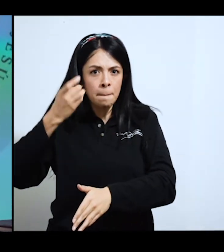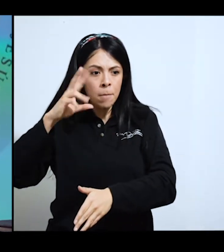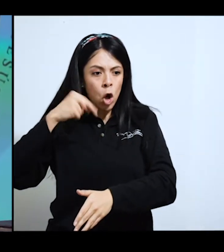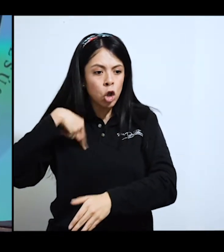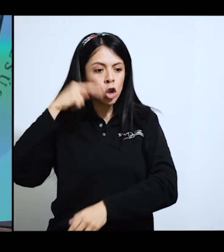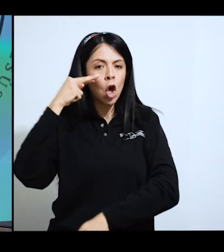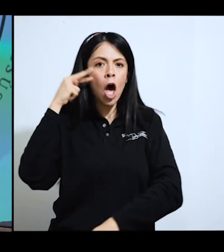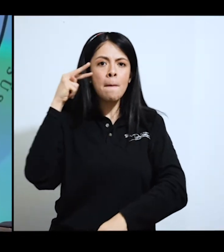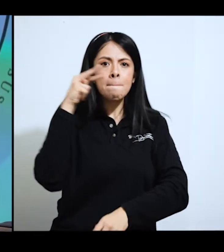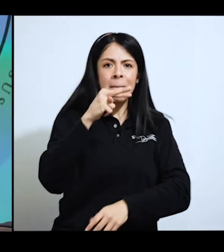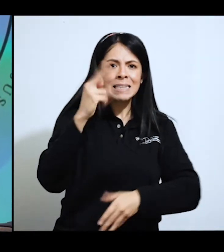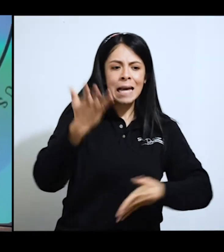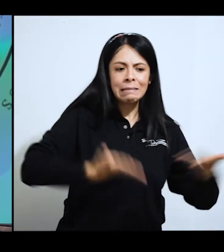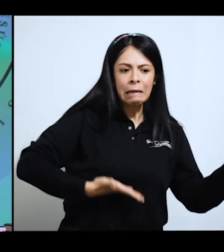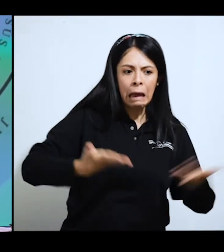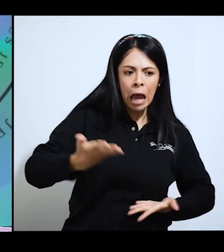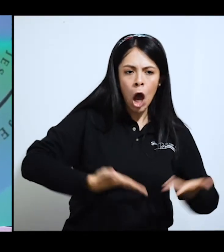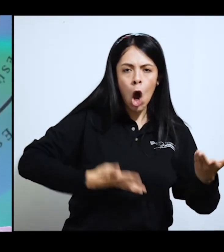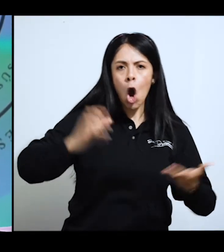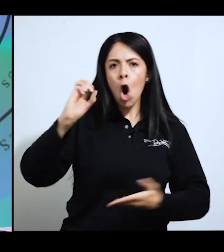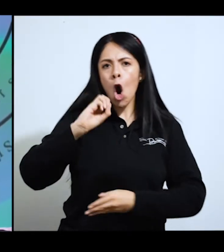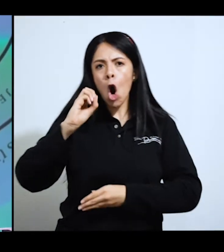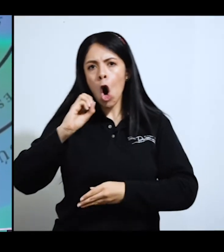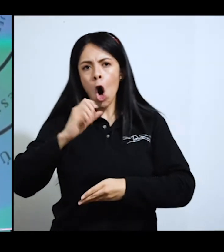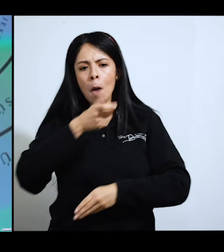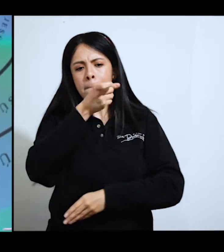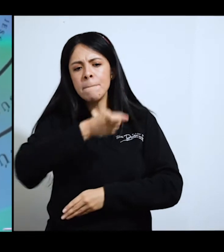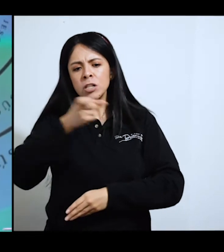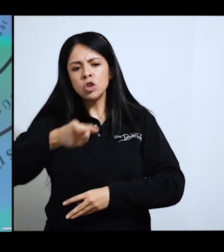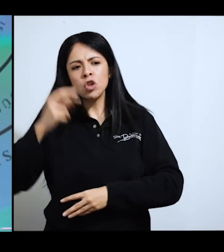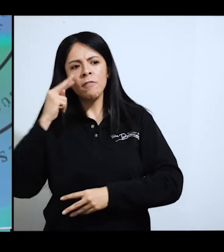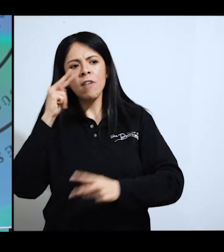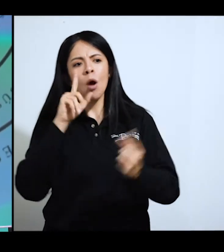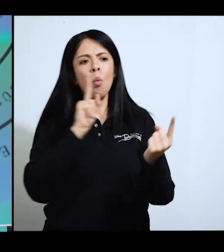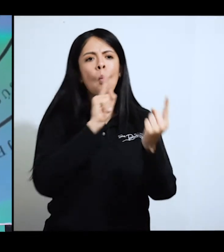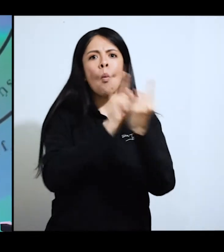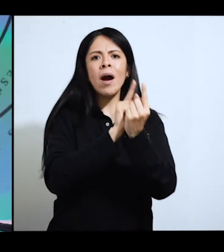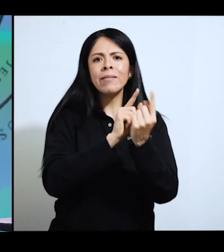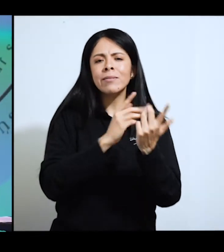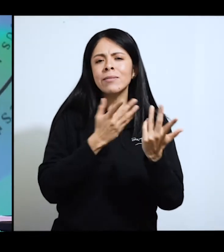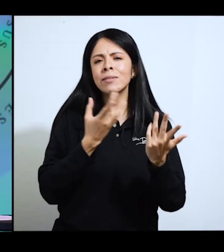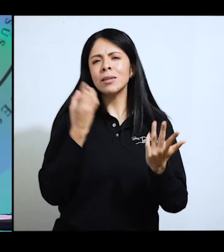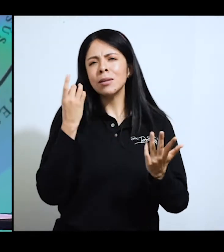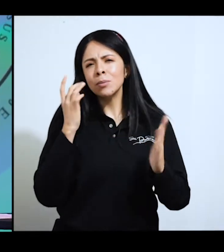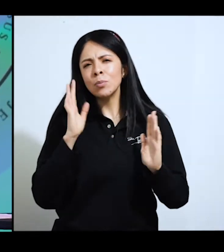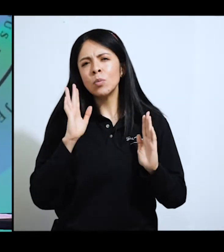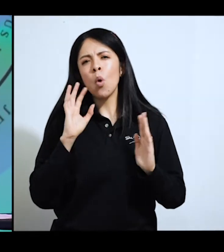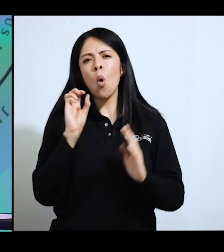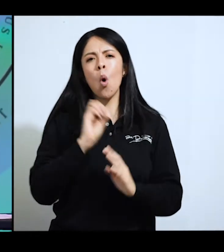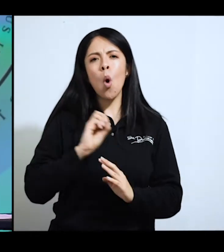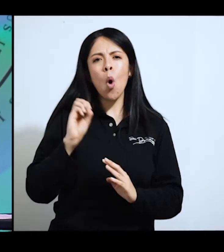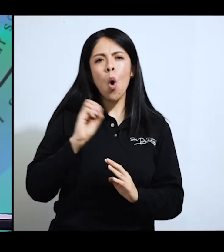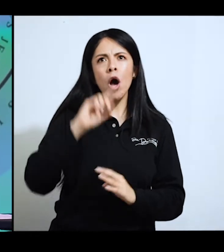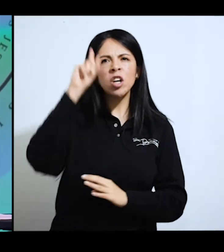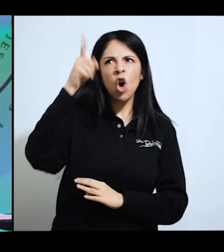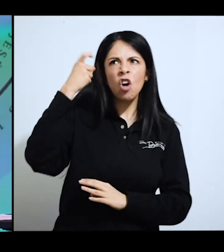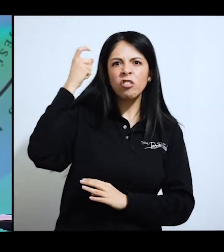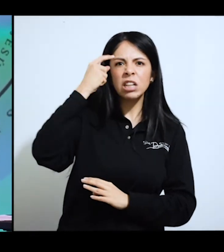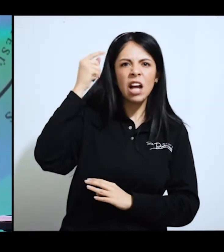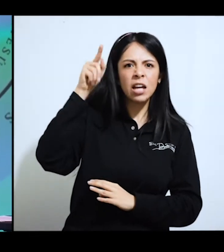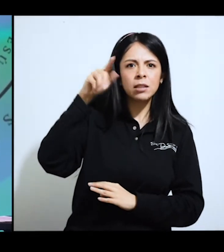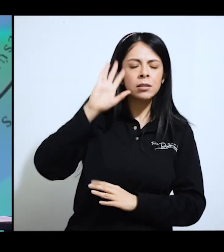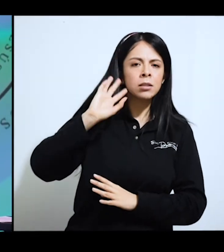la gente. La gente que ves en el supermercado, la gente con la cual te encuentras en